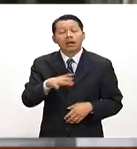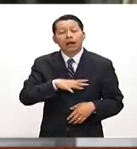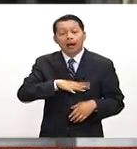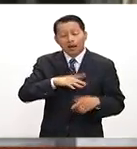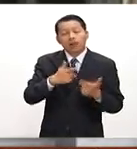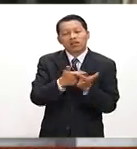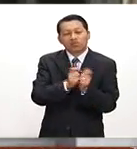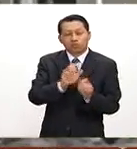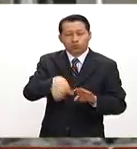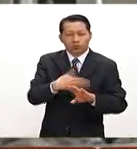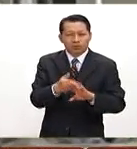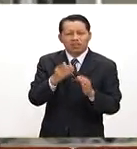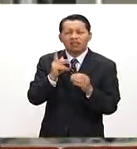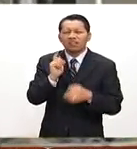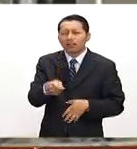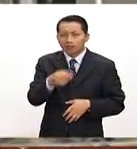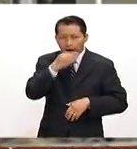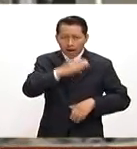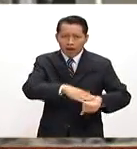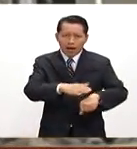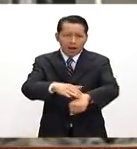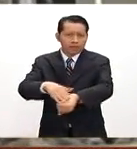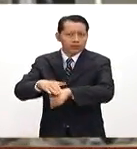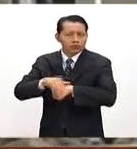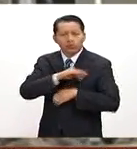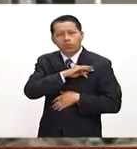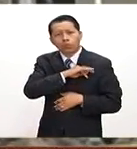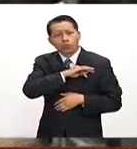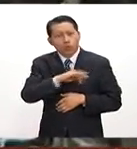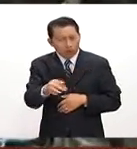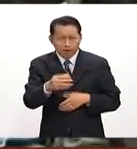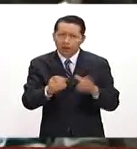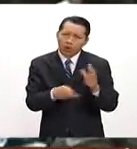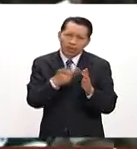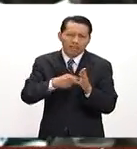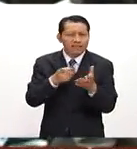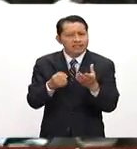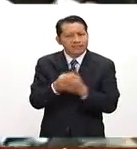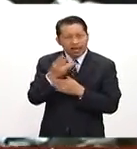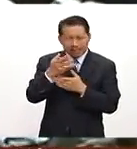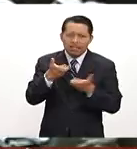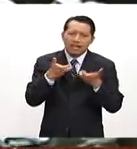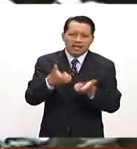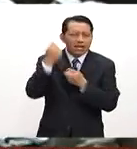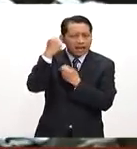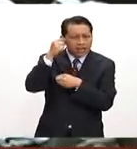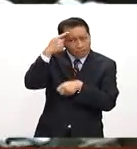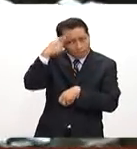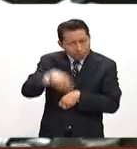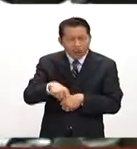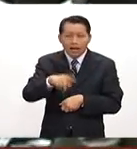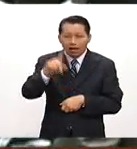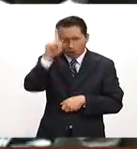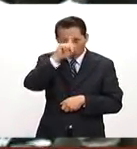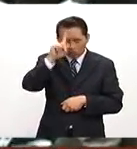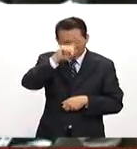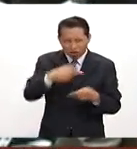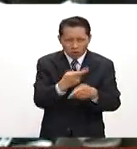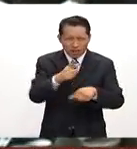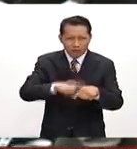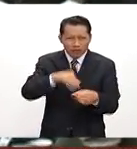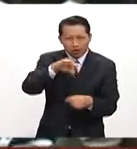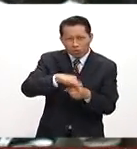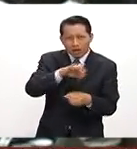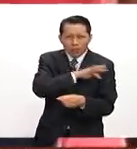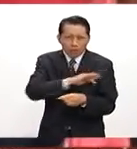oposición venezolana hizo un llamado a regresar a las calles para presionar al Consejo Nacional Electoral y que ya por fin